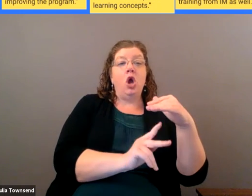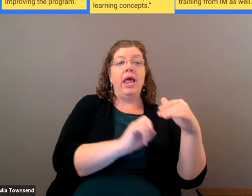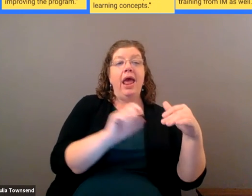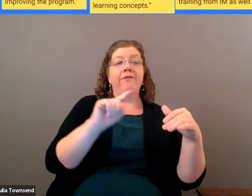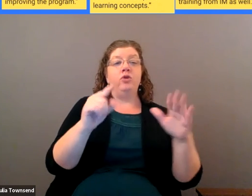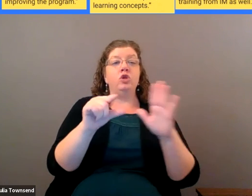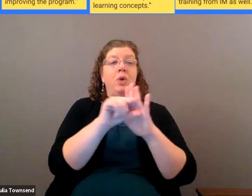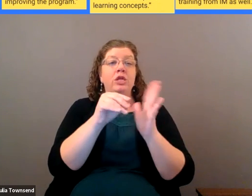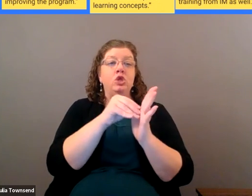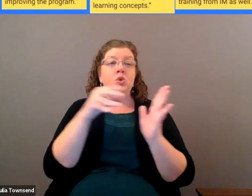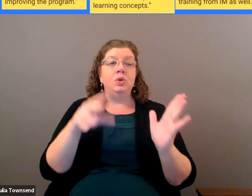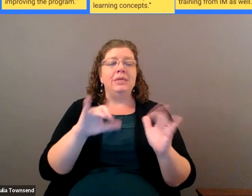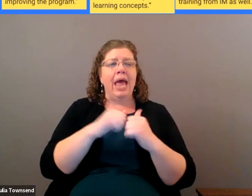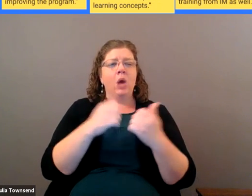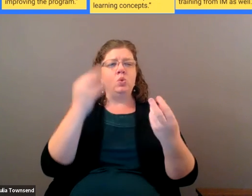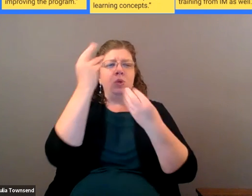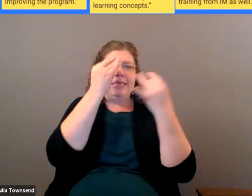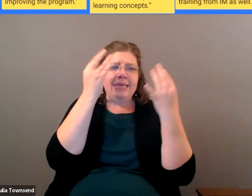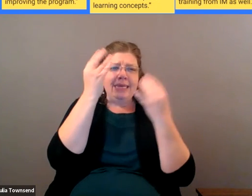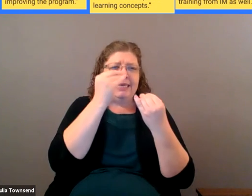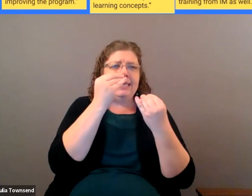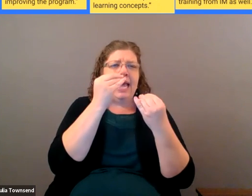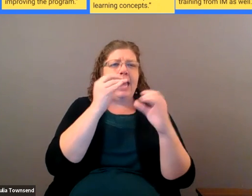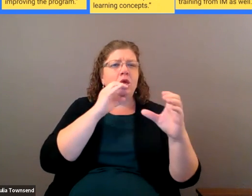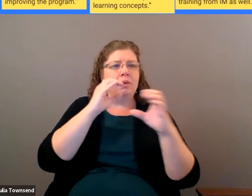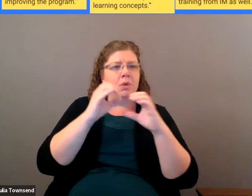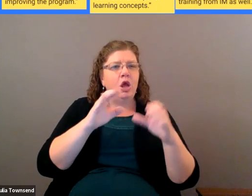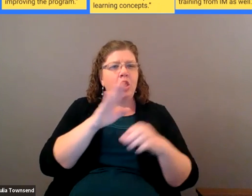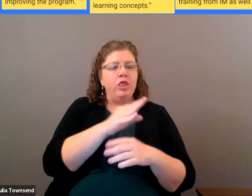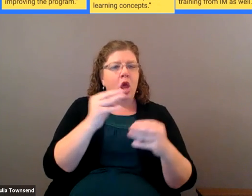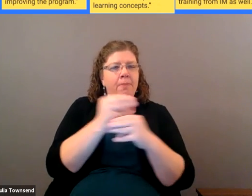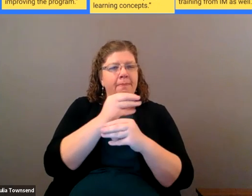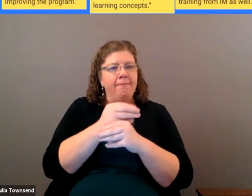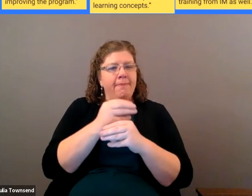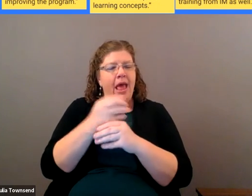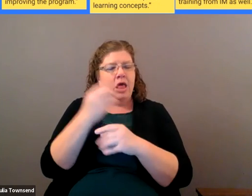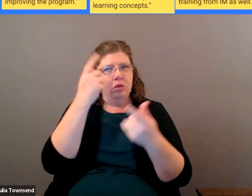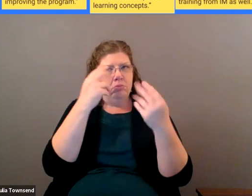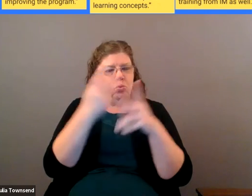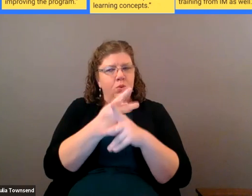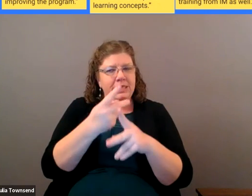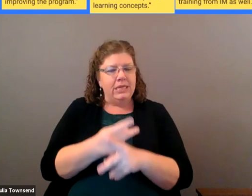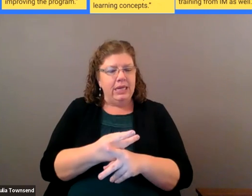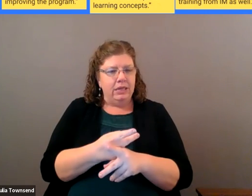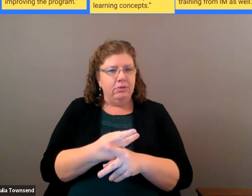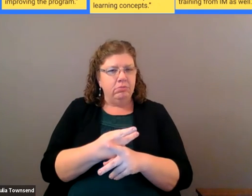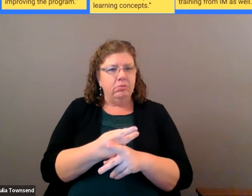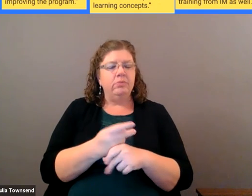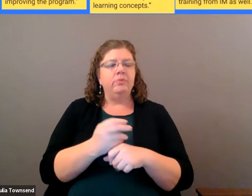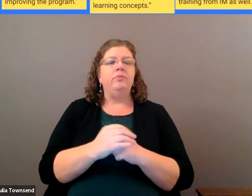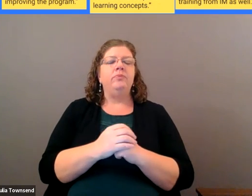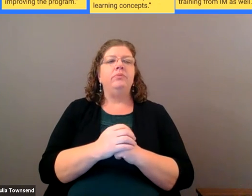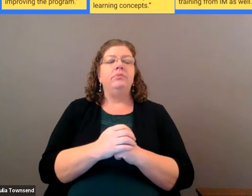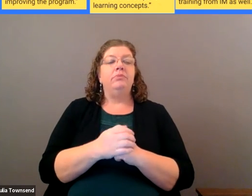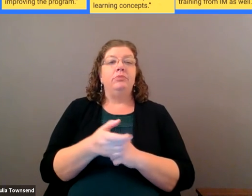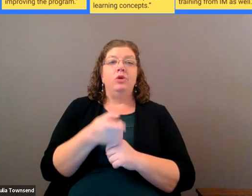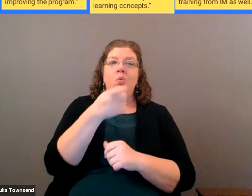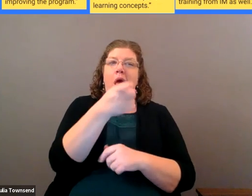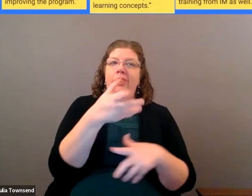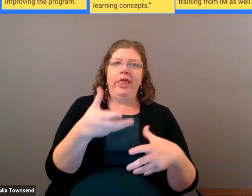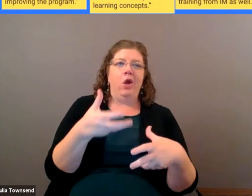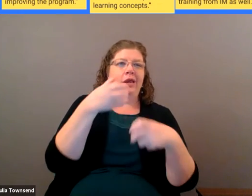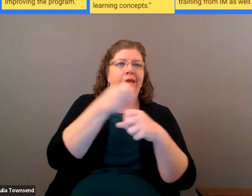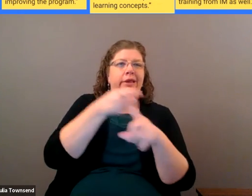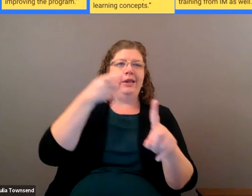estudiantes del kinder y de primer grado en cómo pensar y cómo comunicar su razonamiento matemático. Y ahí pues